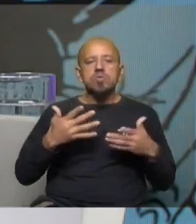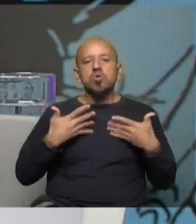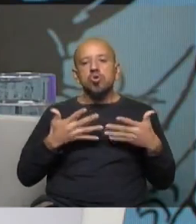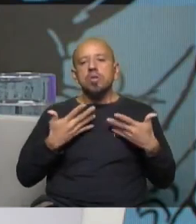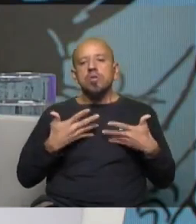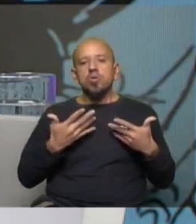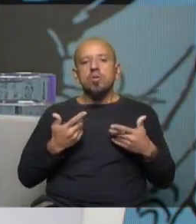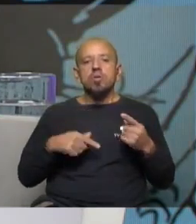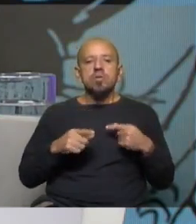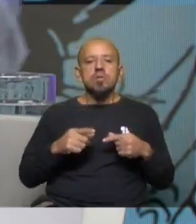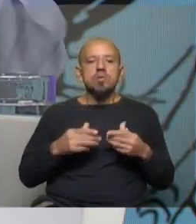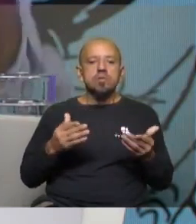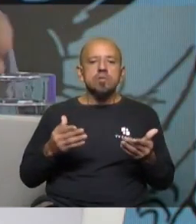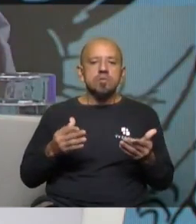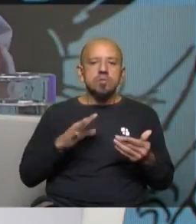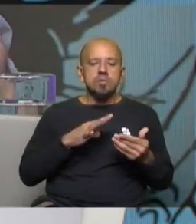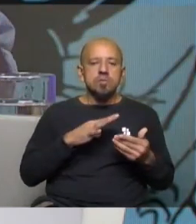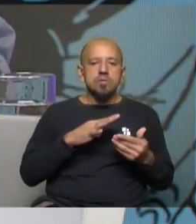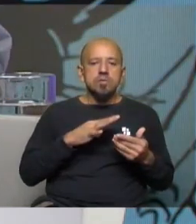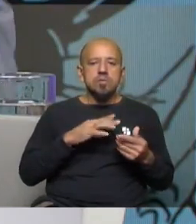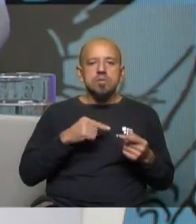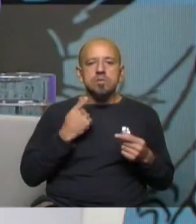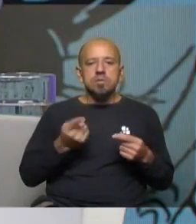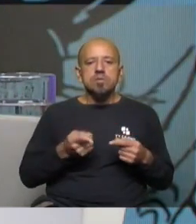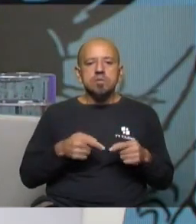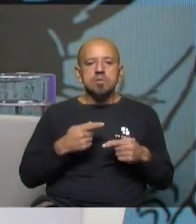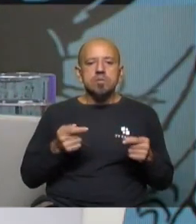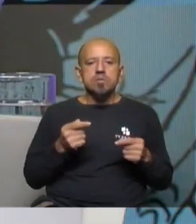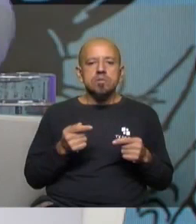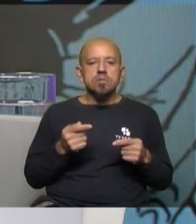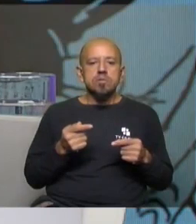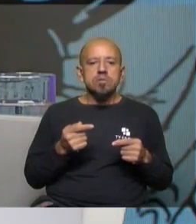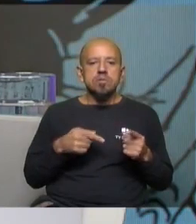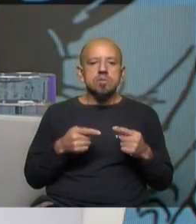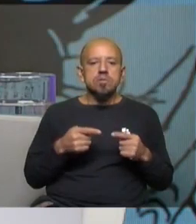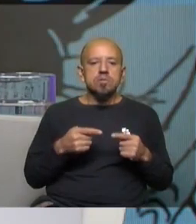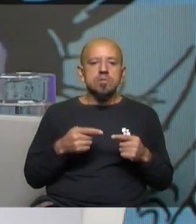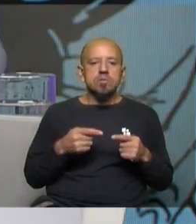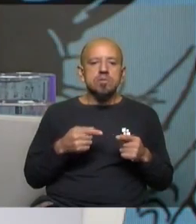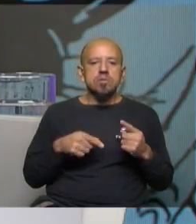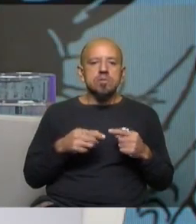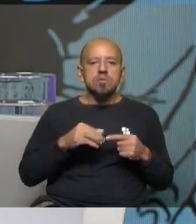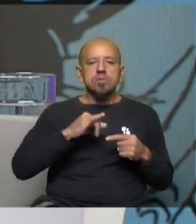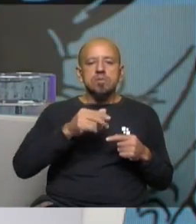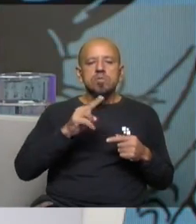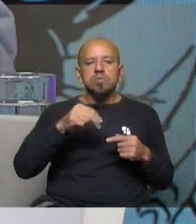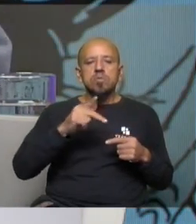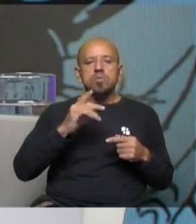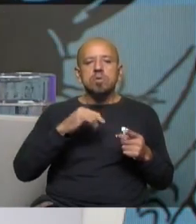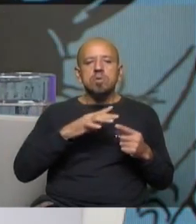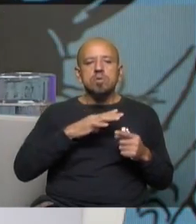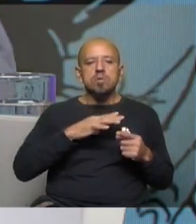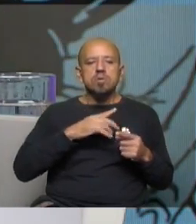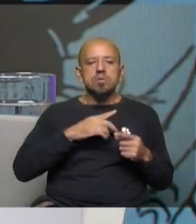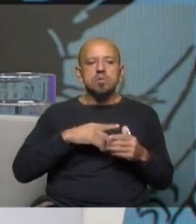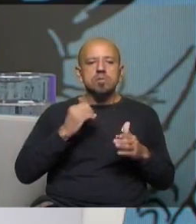que no empieza con planeta esto hay otras editoriales este a mí me encanta lo que hace Martín vestuario y jung que viene publicando hubo fondos